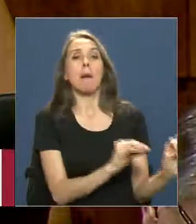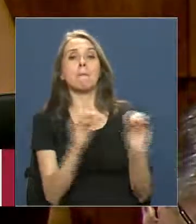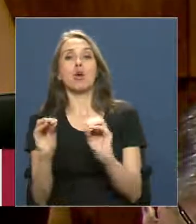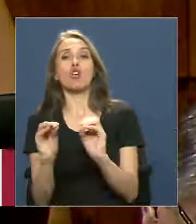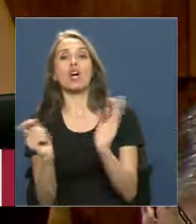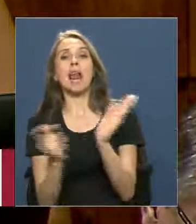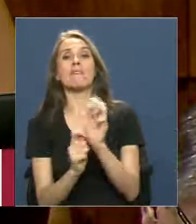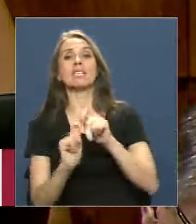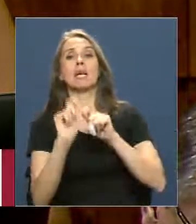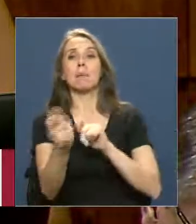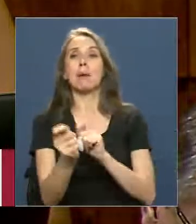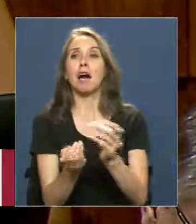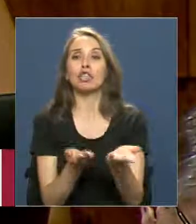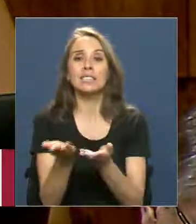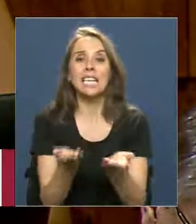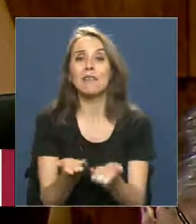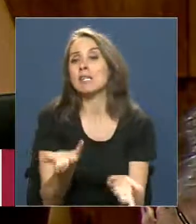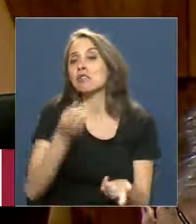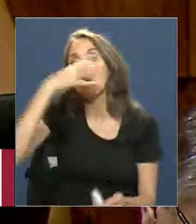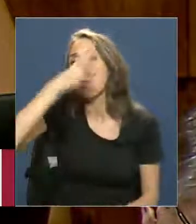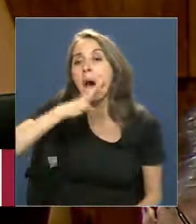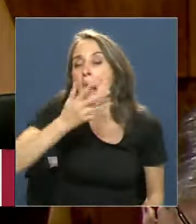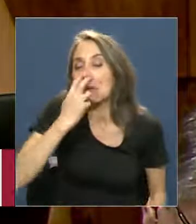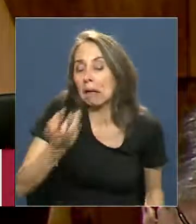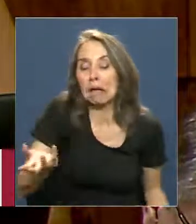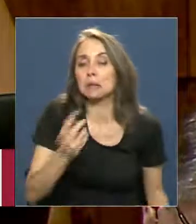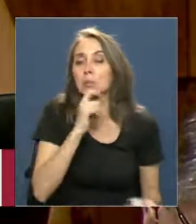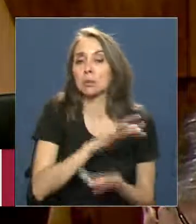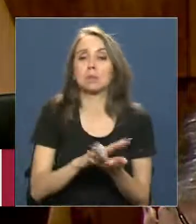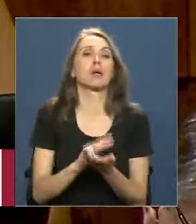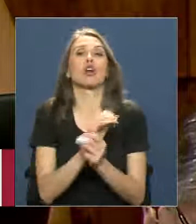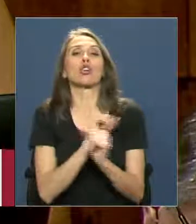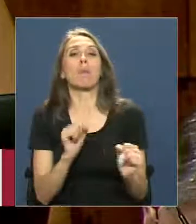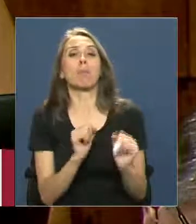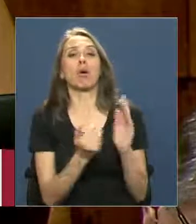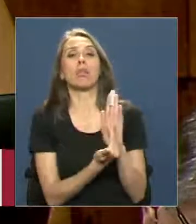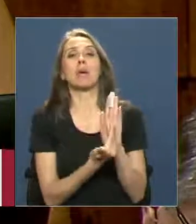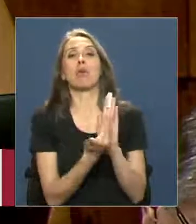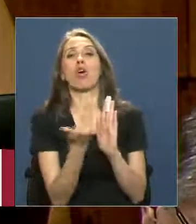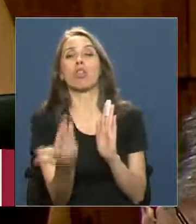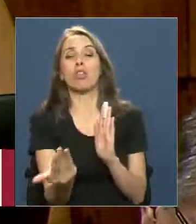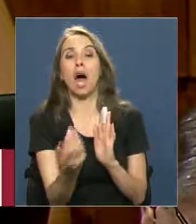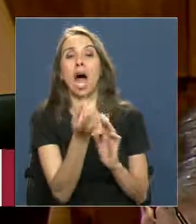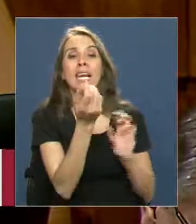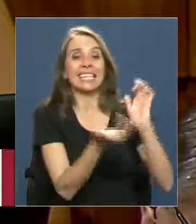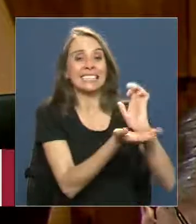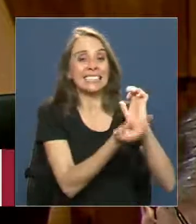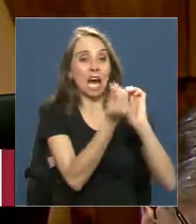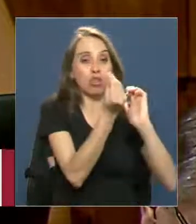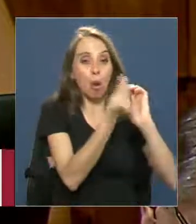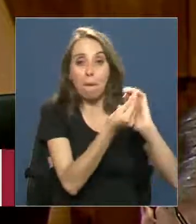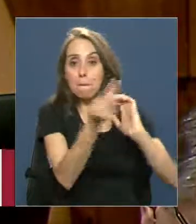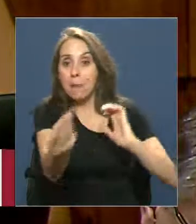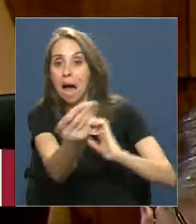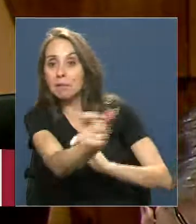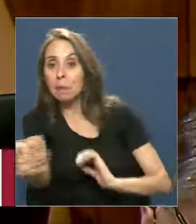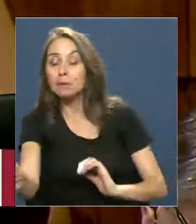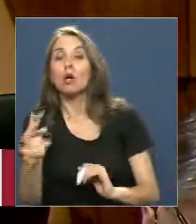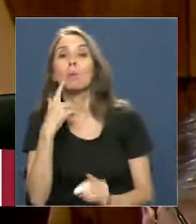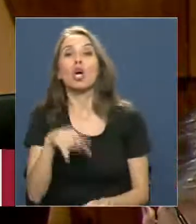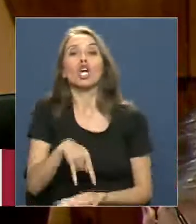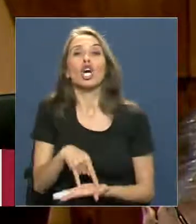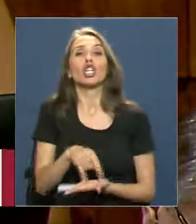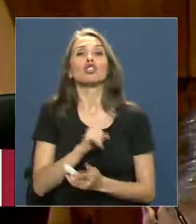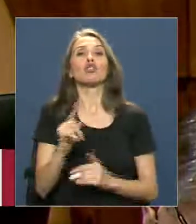determinado servicio, no vamos a poder entregar algún tipo de recurso económico porque el Parlamento no está funcionando.